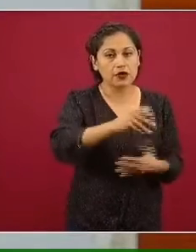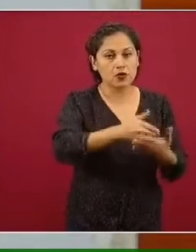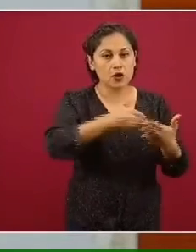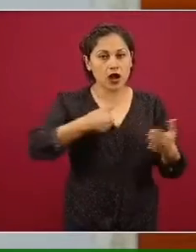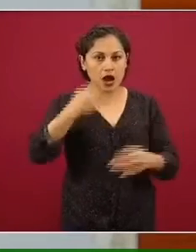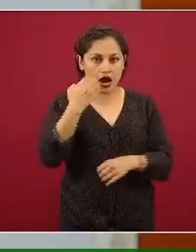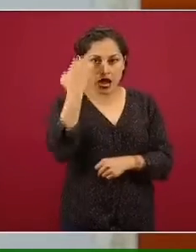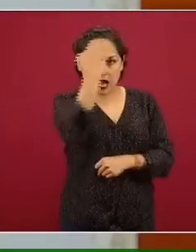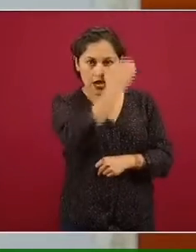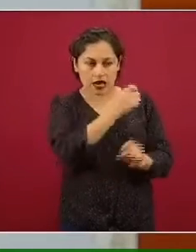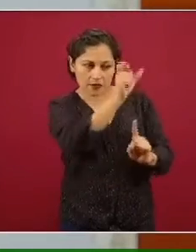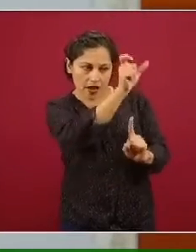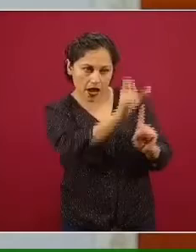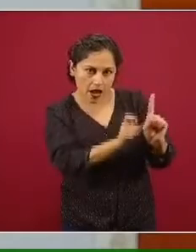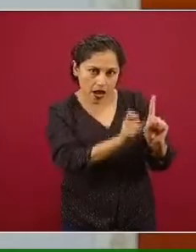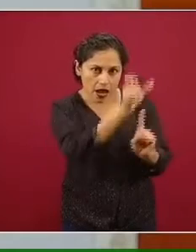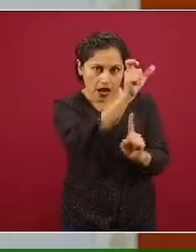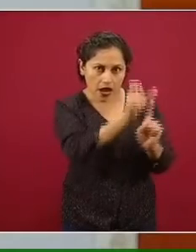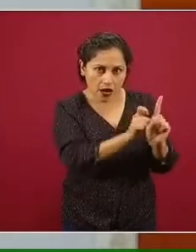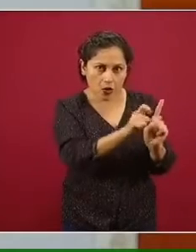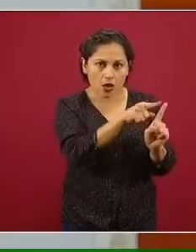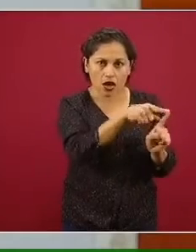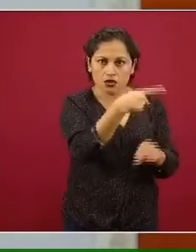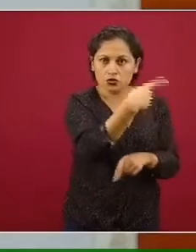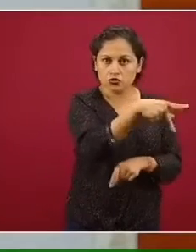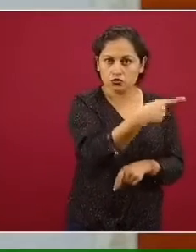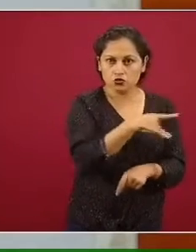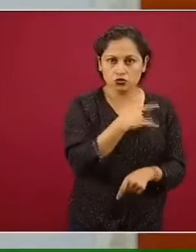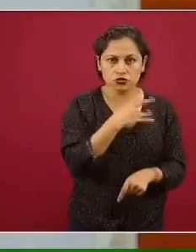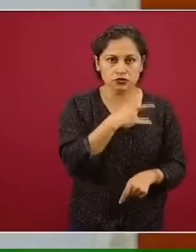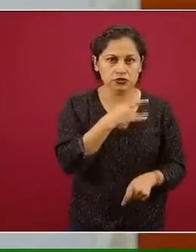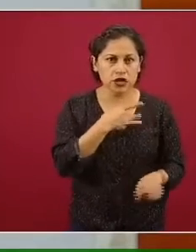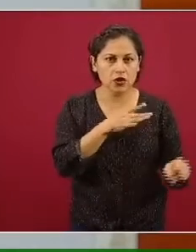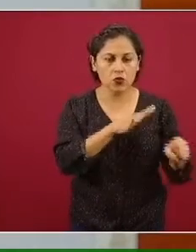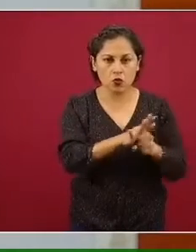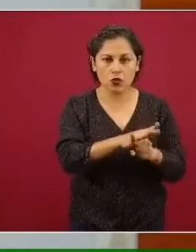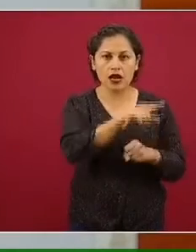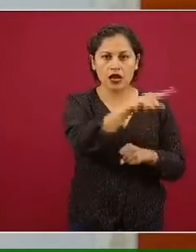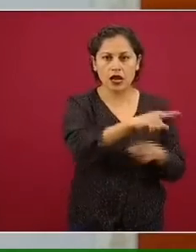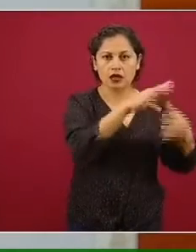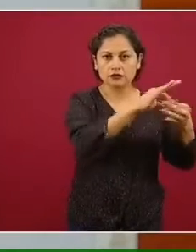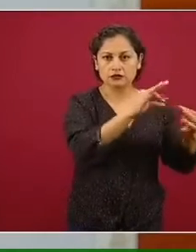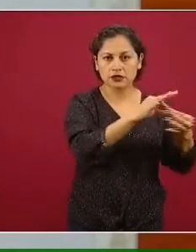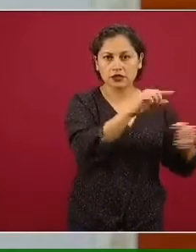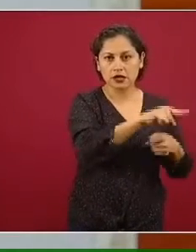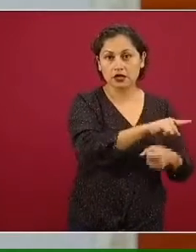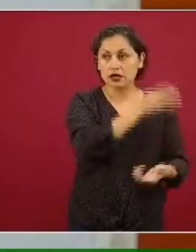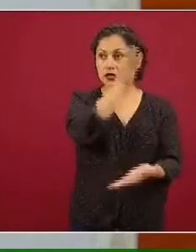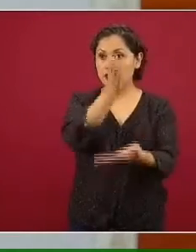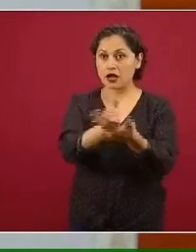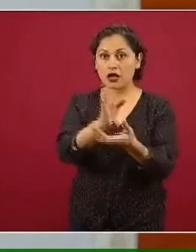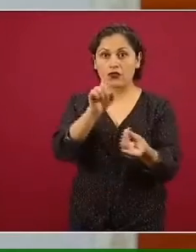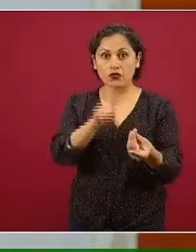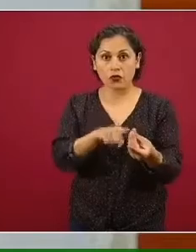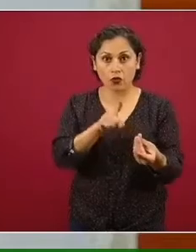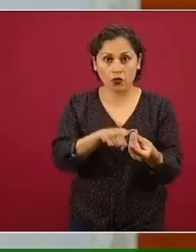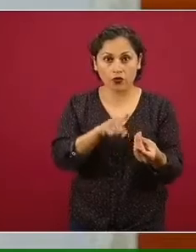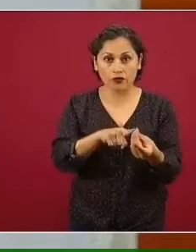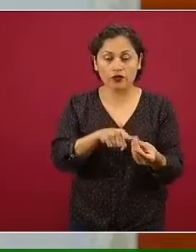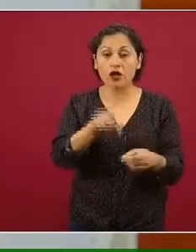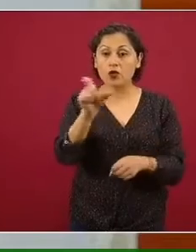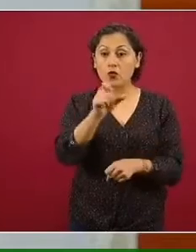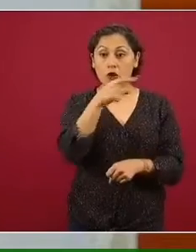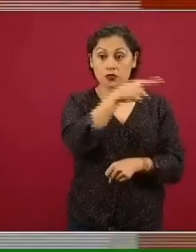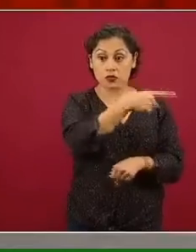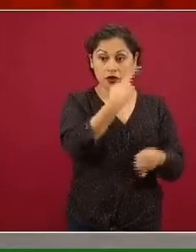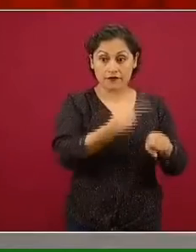el paciente sepa qué hacer, a dónde acudir y recibir atención médica cuando su caso de